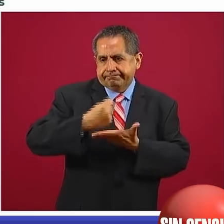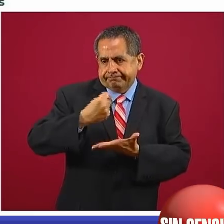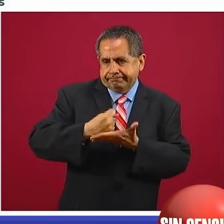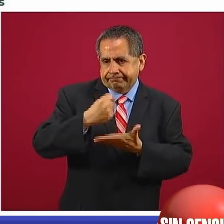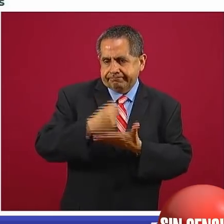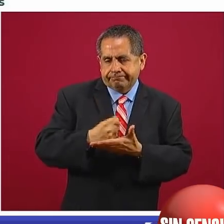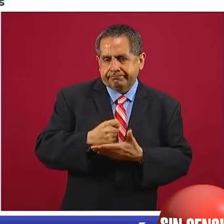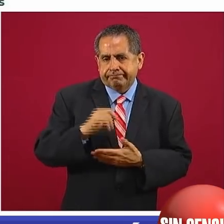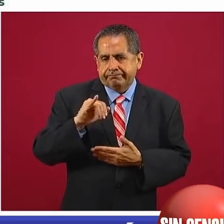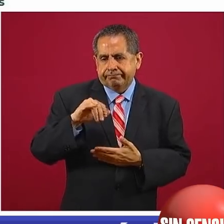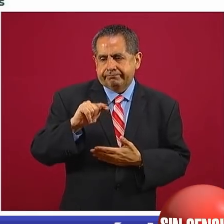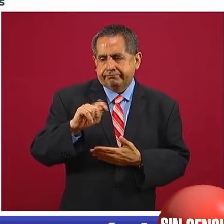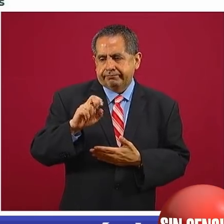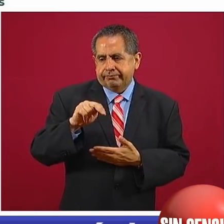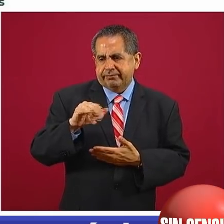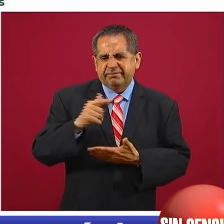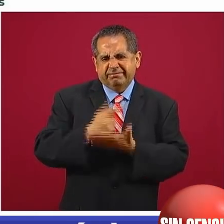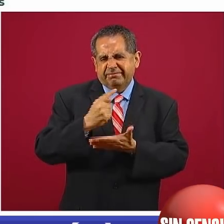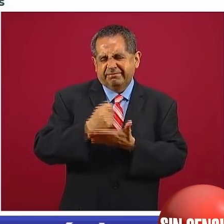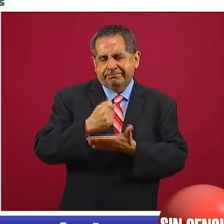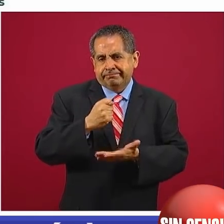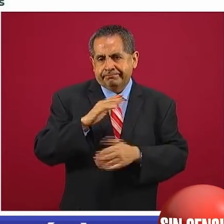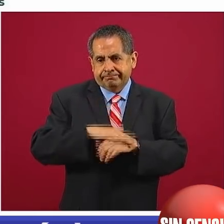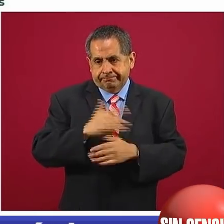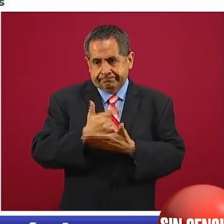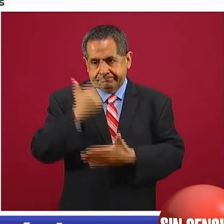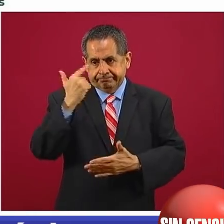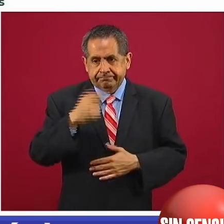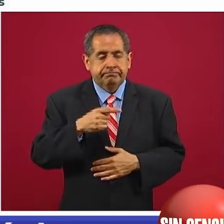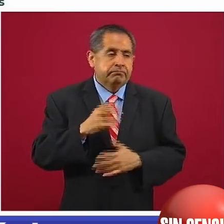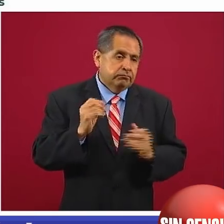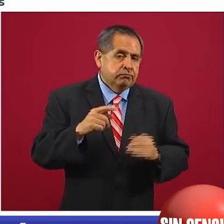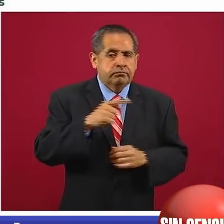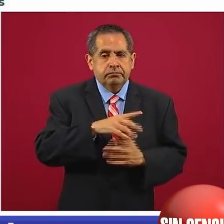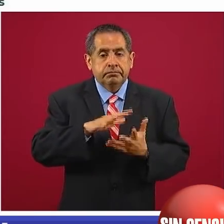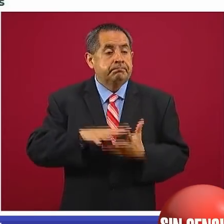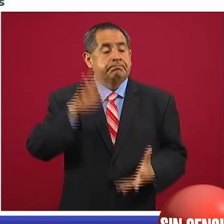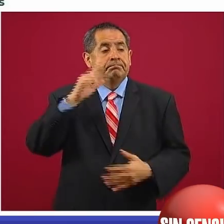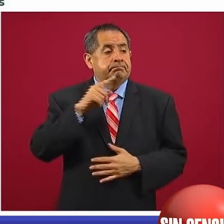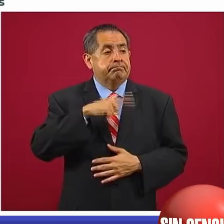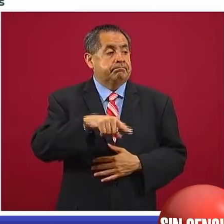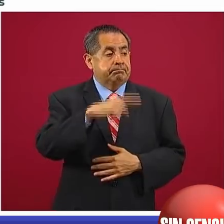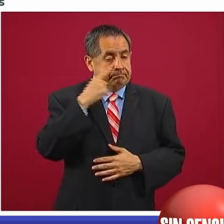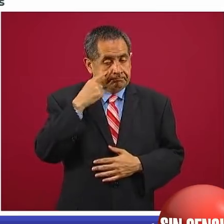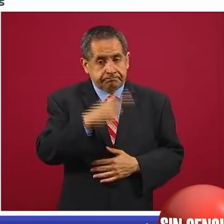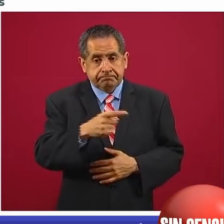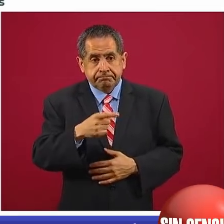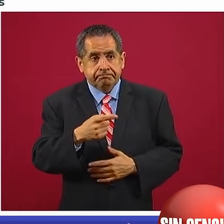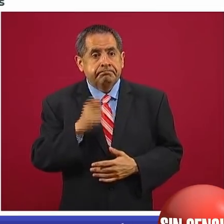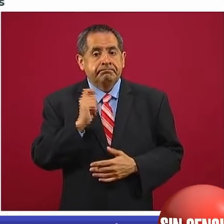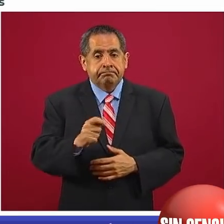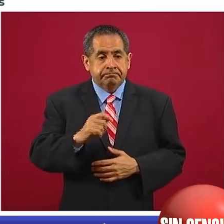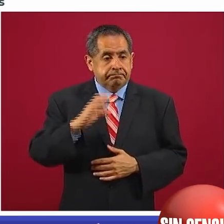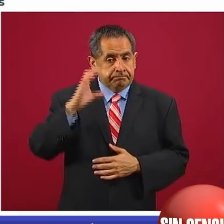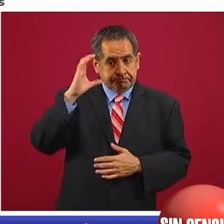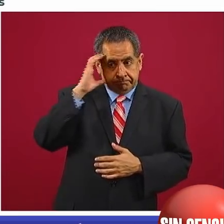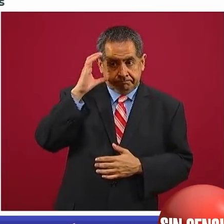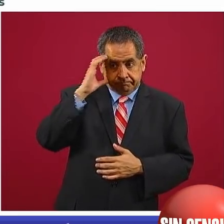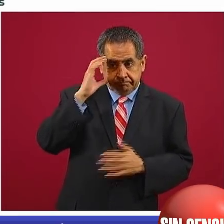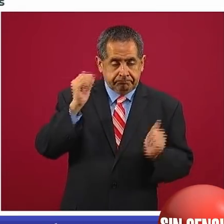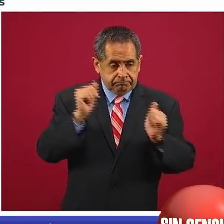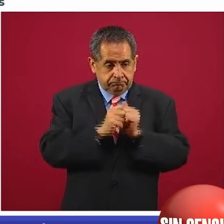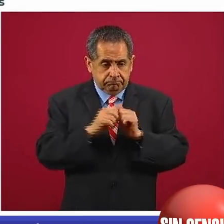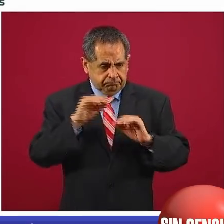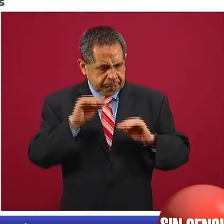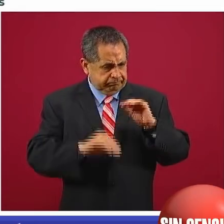de terapia intensiva, y otras, en este caso son la mayoría, se habilitaron camas generales para